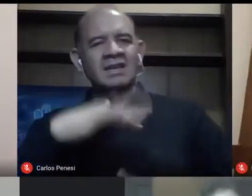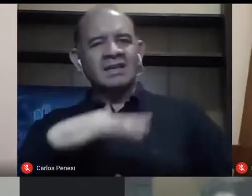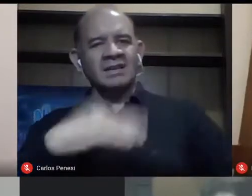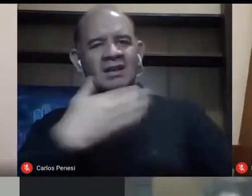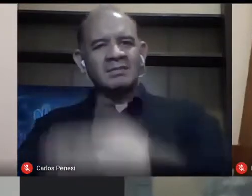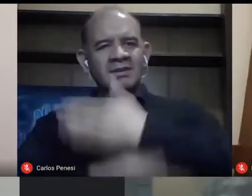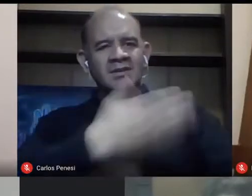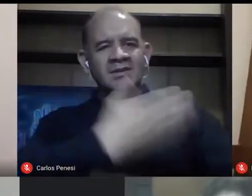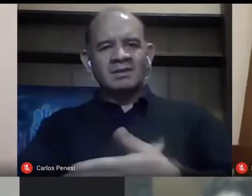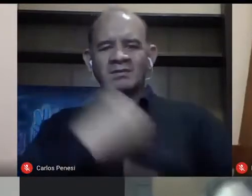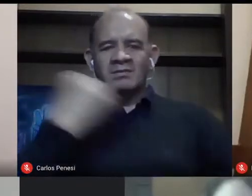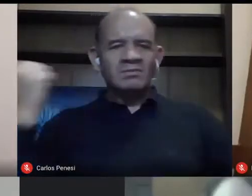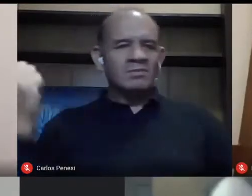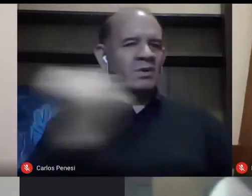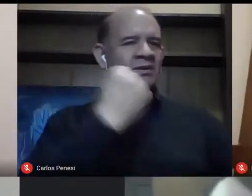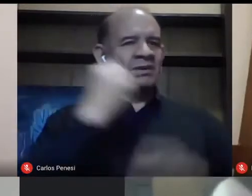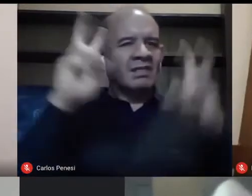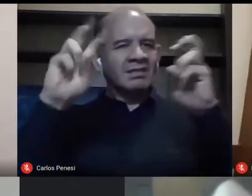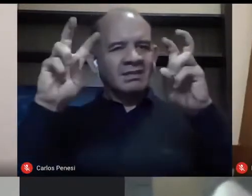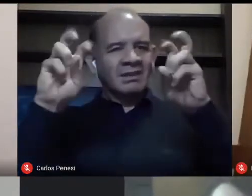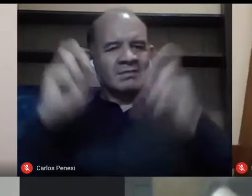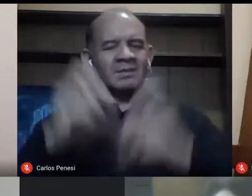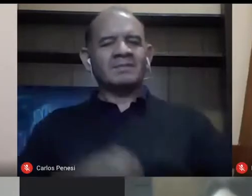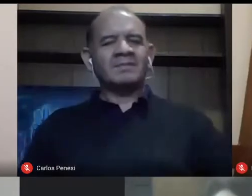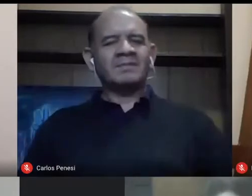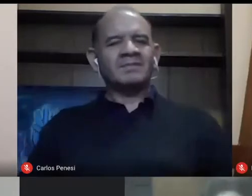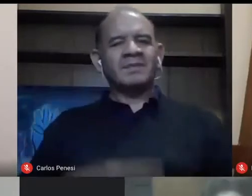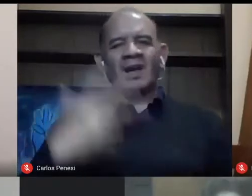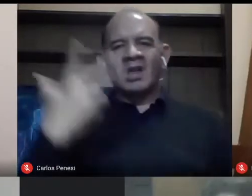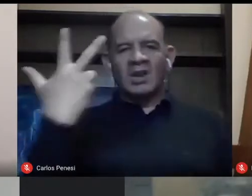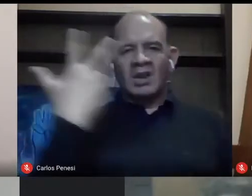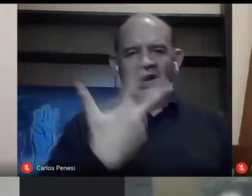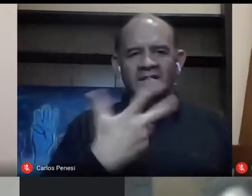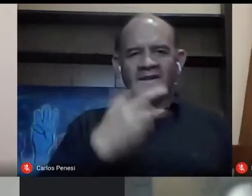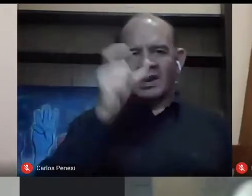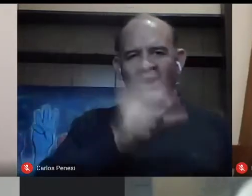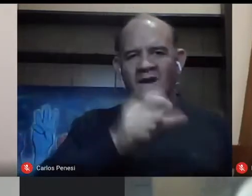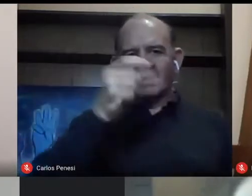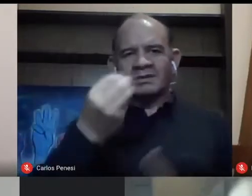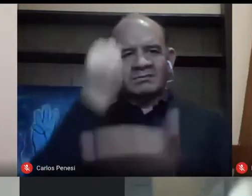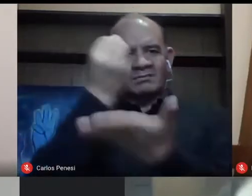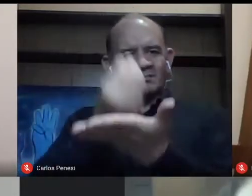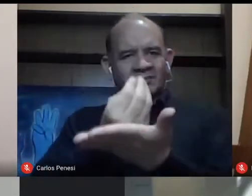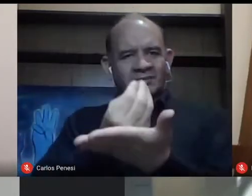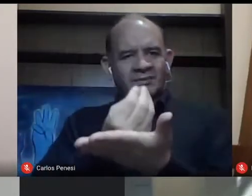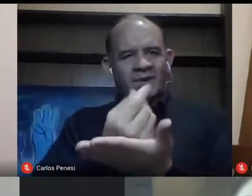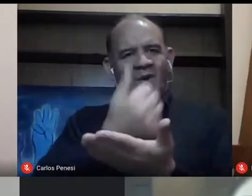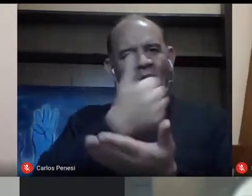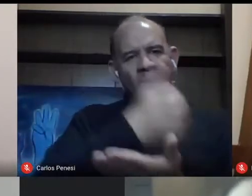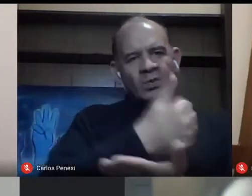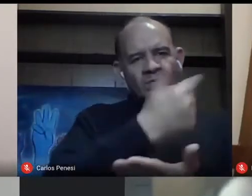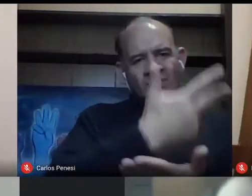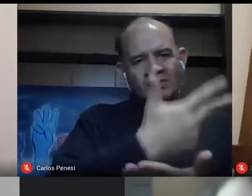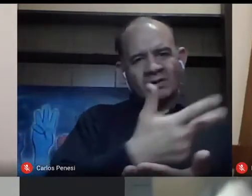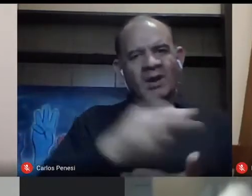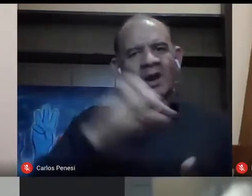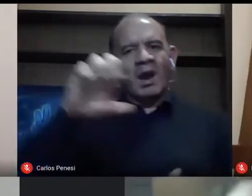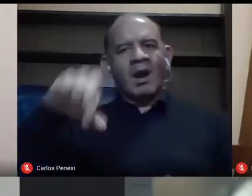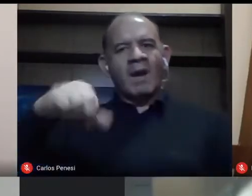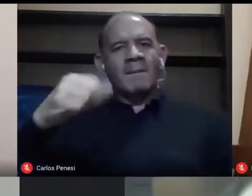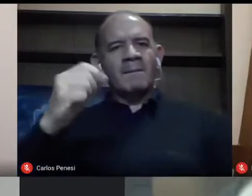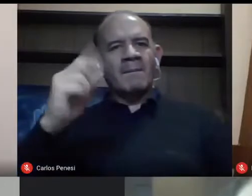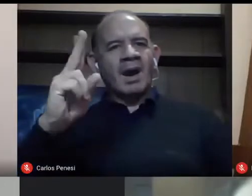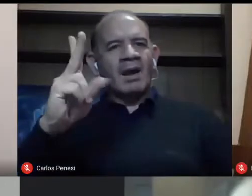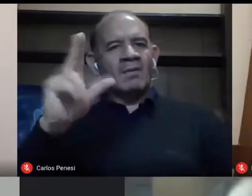con discapacidad. Y los 3 invitados que tenemos hoy son Pablo Lecuona,